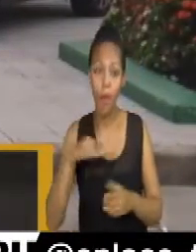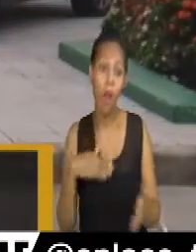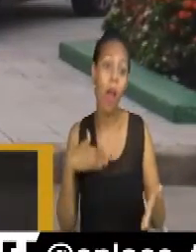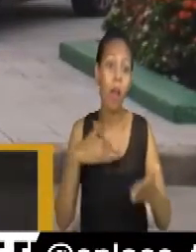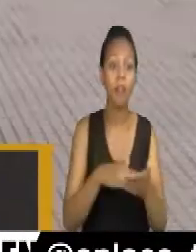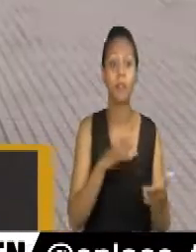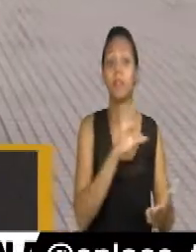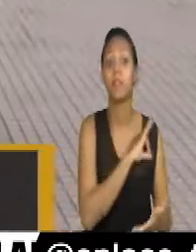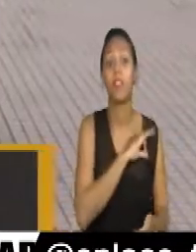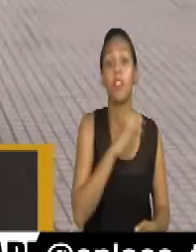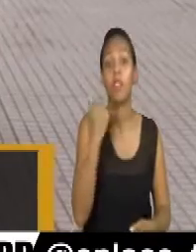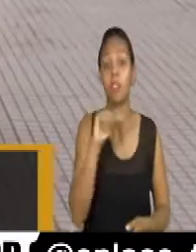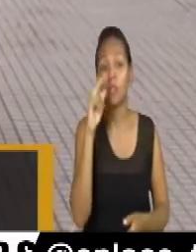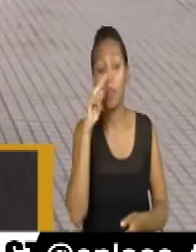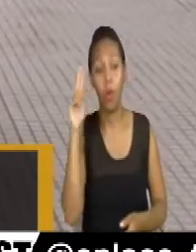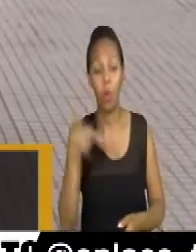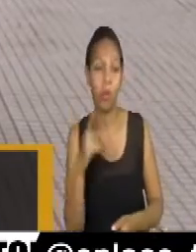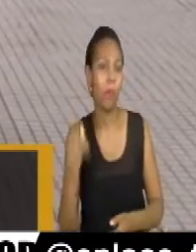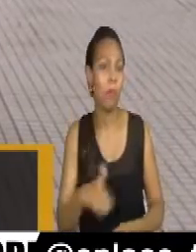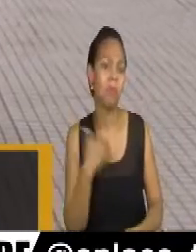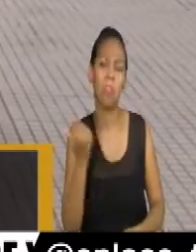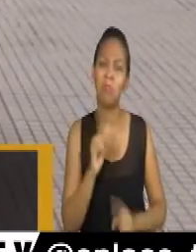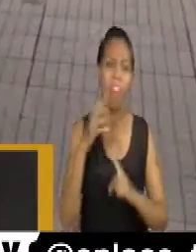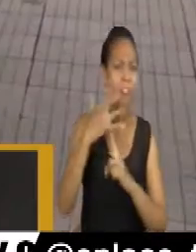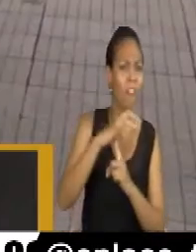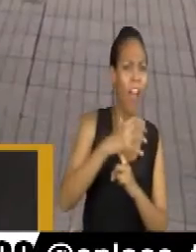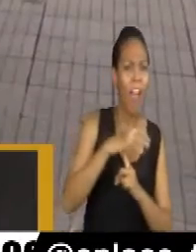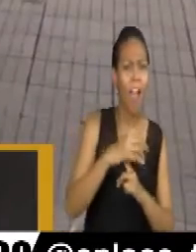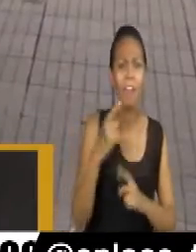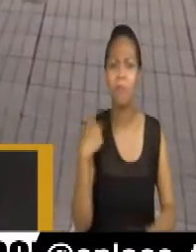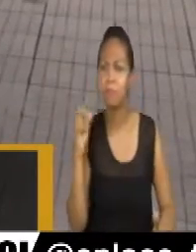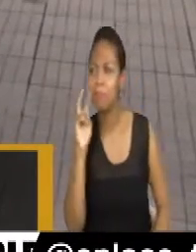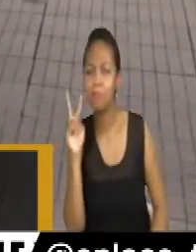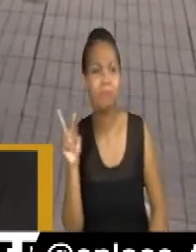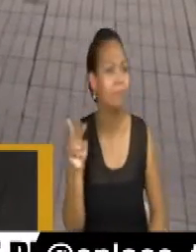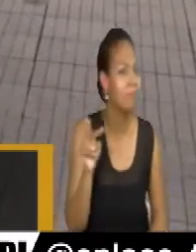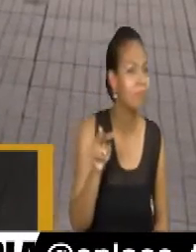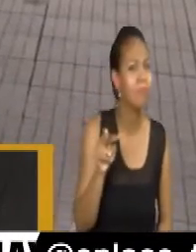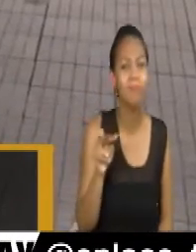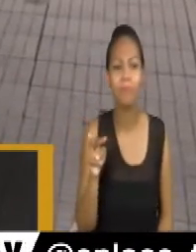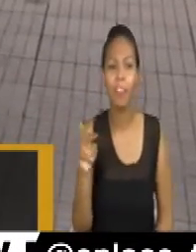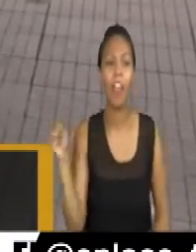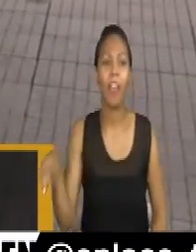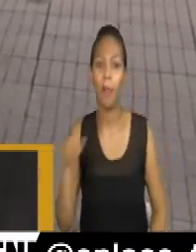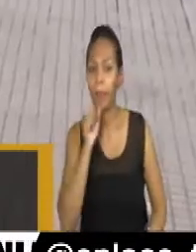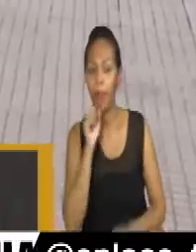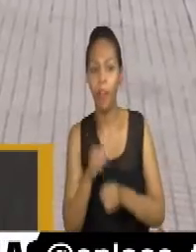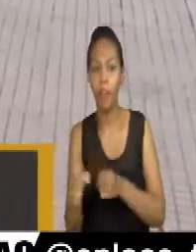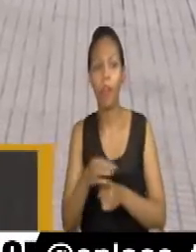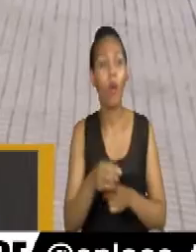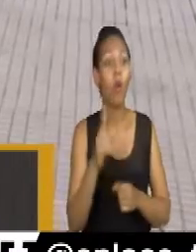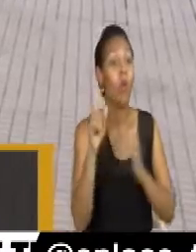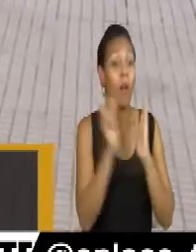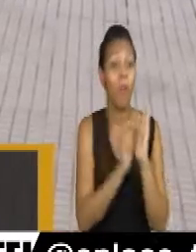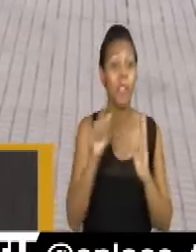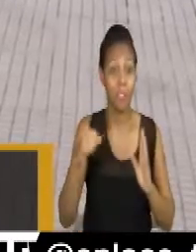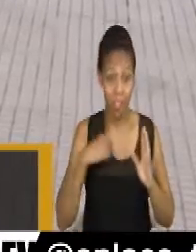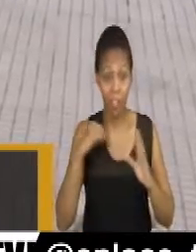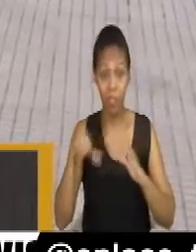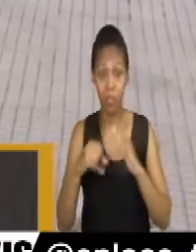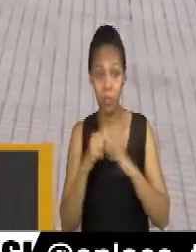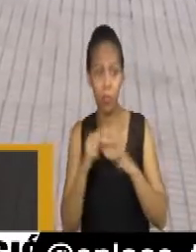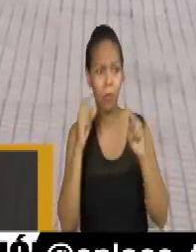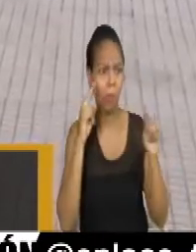junio a que disfruten de la gran feria automotriz del Magdalena Medio, la única que tiene el Centro Comercial San Silvestre, y que pueden venir a encontrar